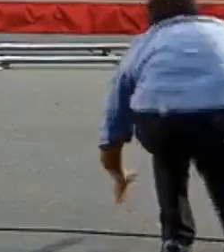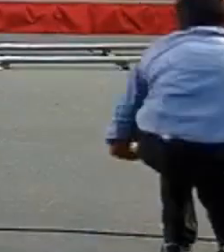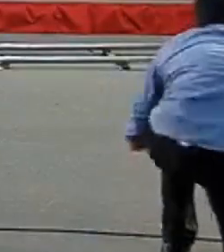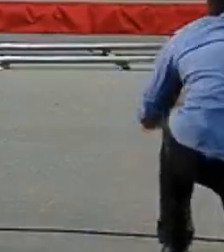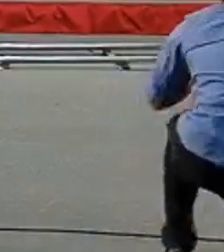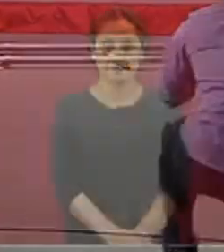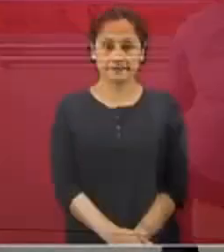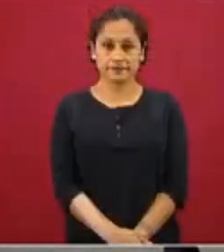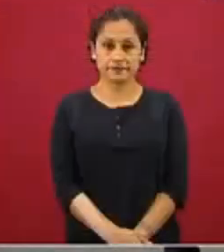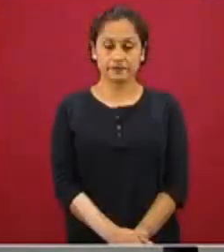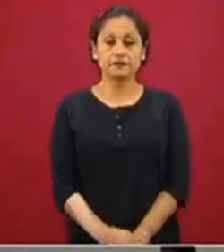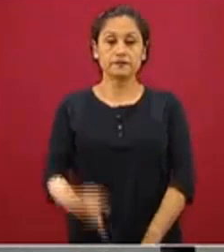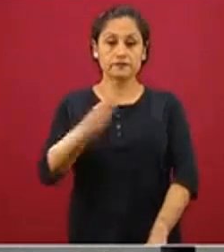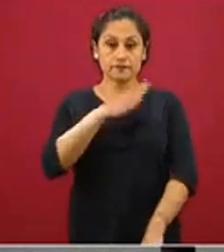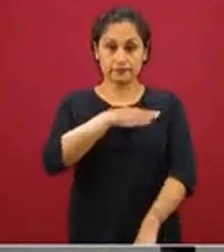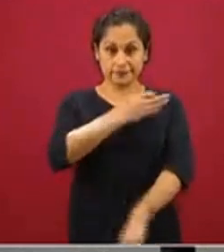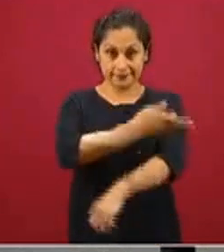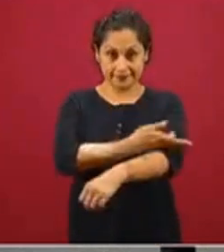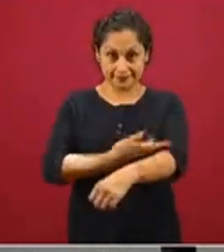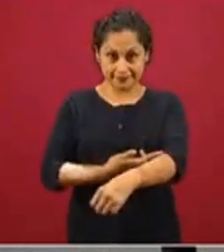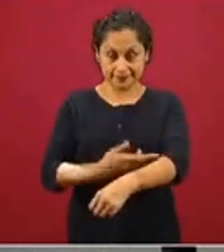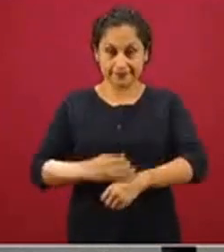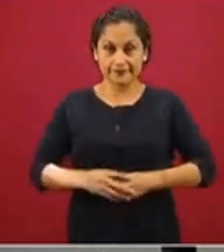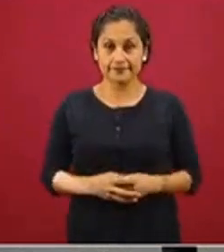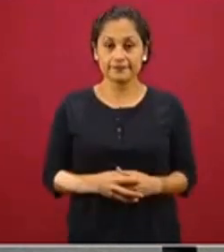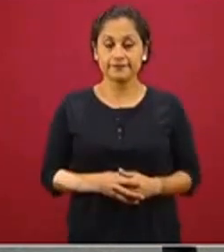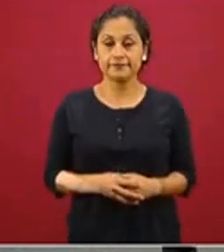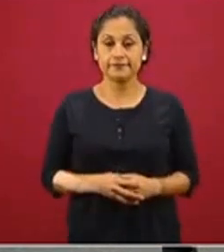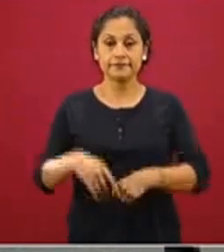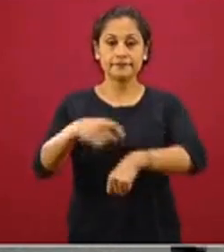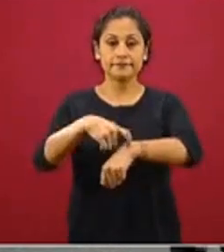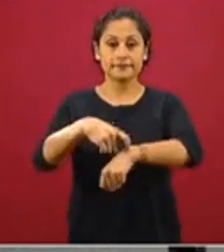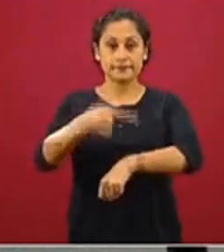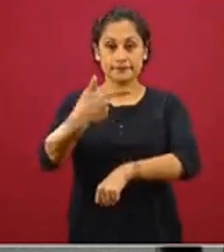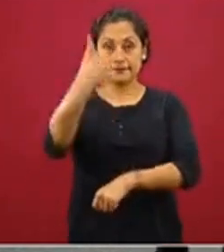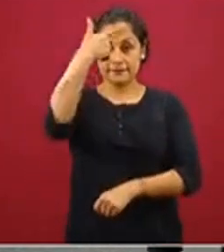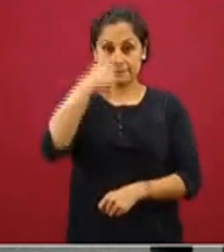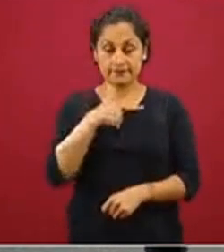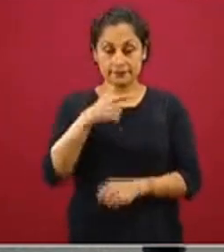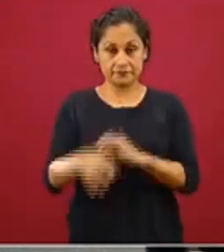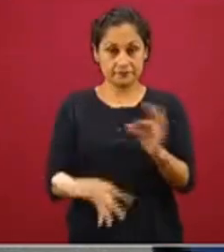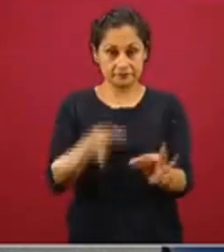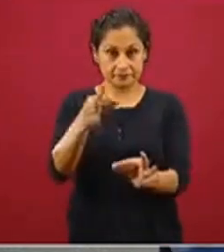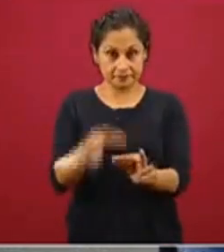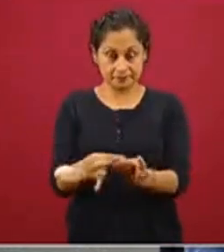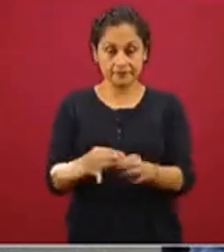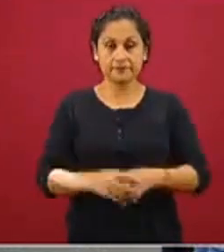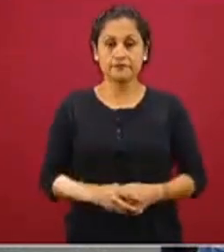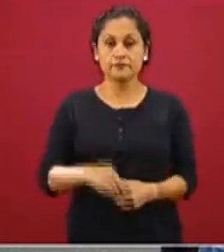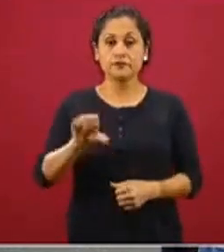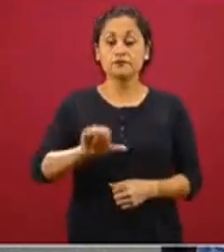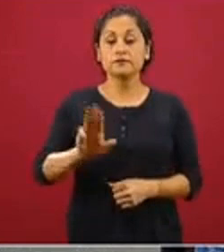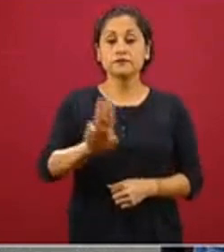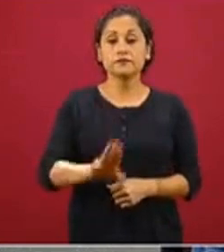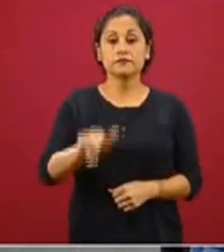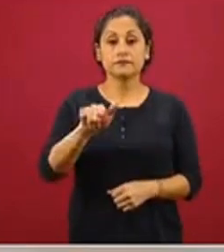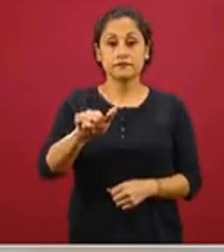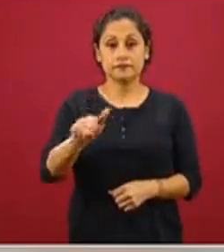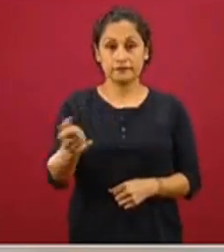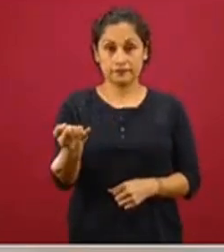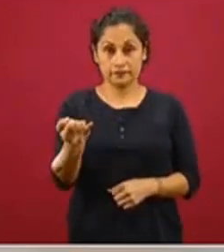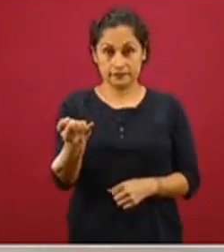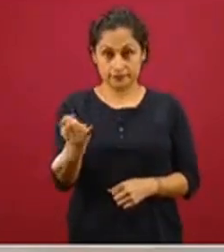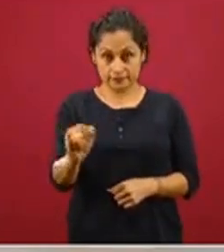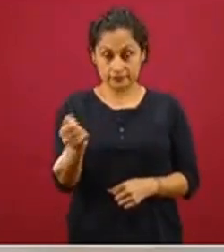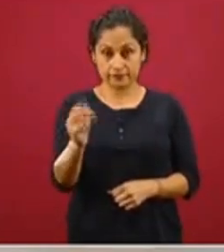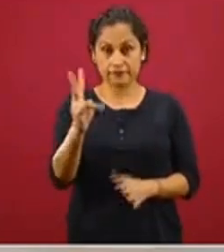Muy buenas tardes. Son las 19 horas en punto del miércoles 17 de junio de